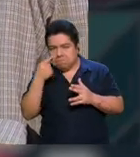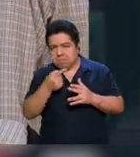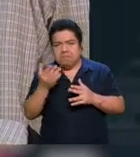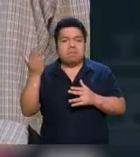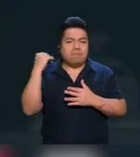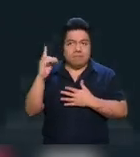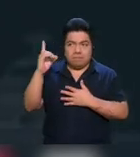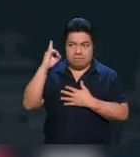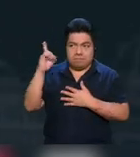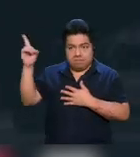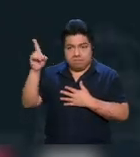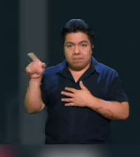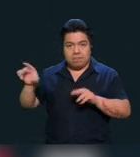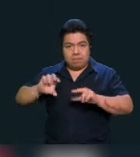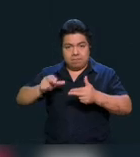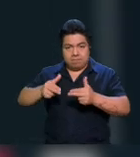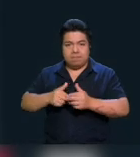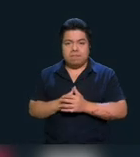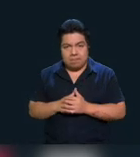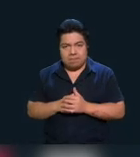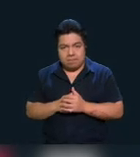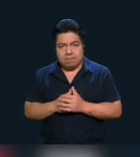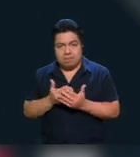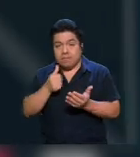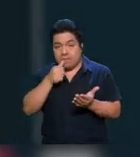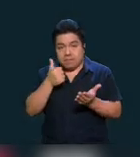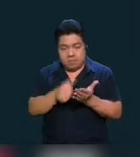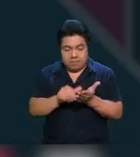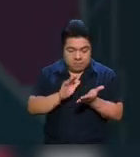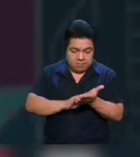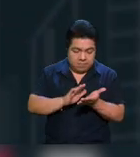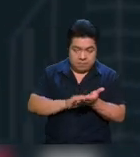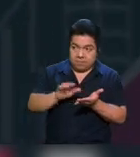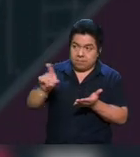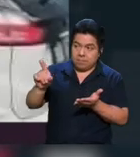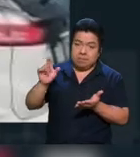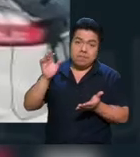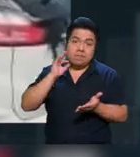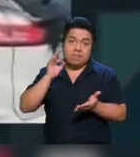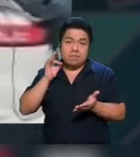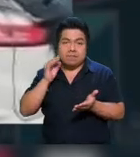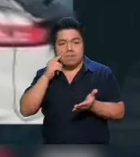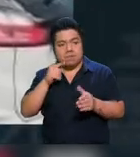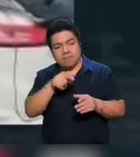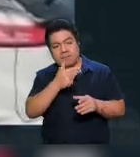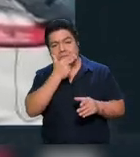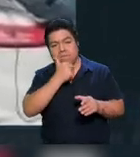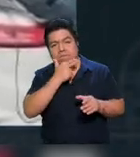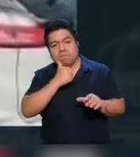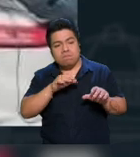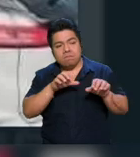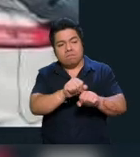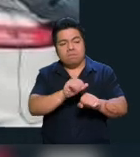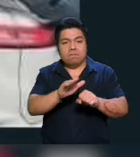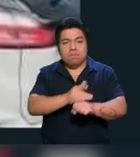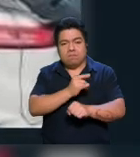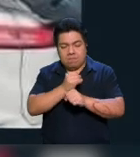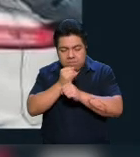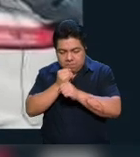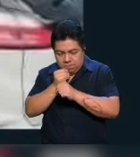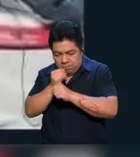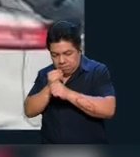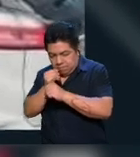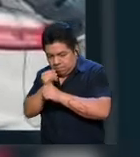domingo pasado en San Cristóbal de las Casas. Mediante un comunicado, la dependencia estatal dio a conocer que la captura se logró gracias a las investigaciones